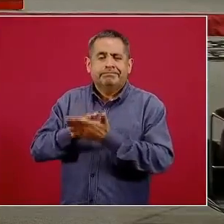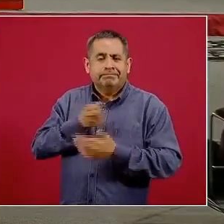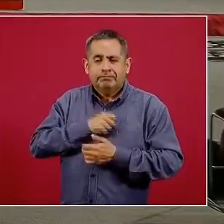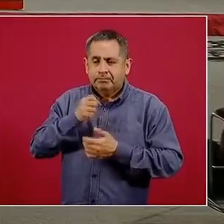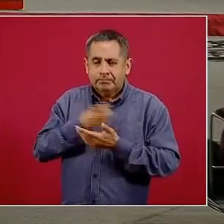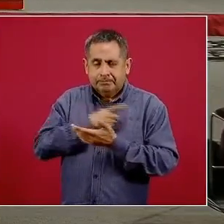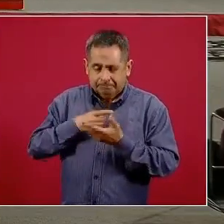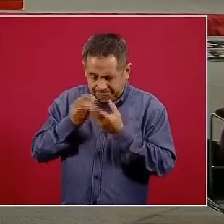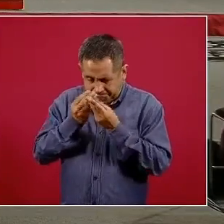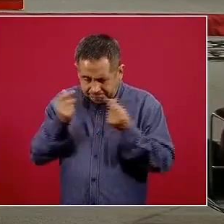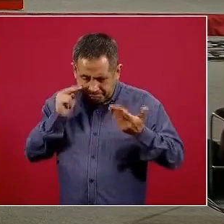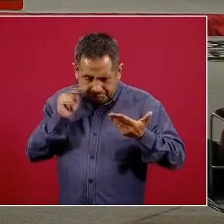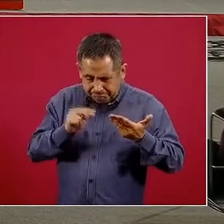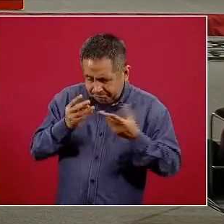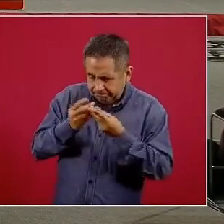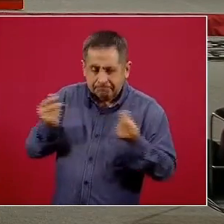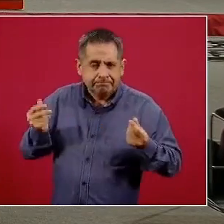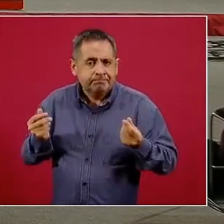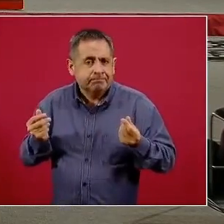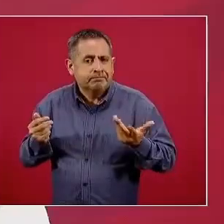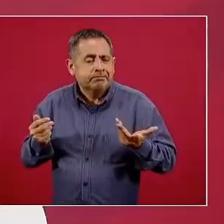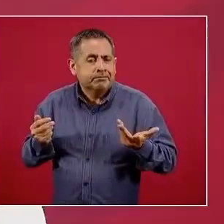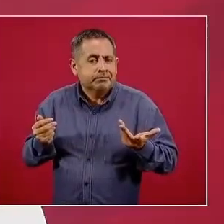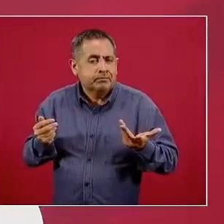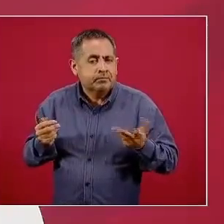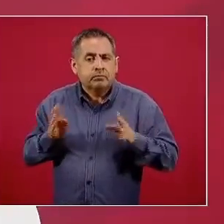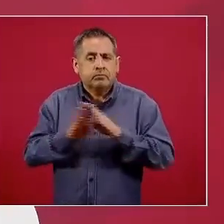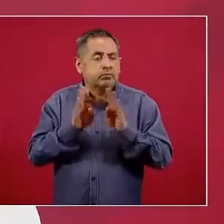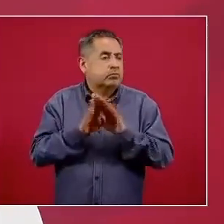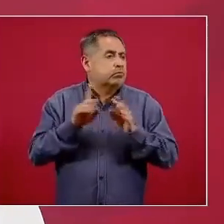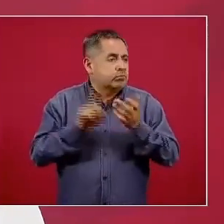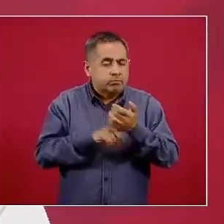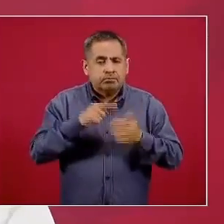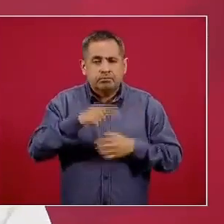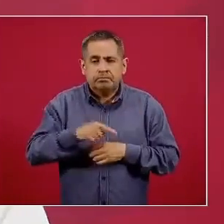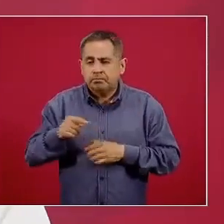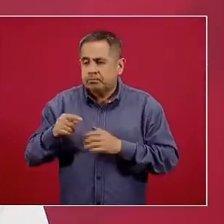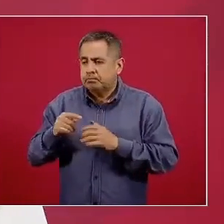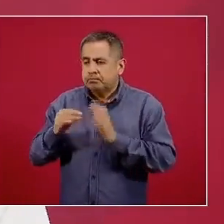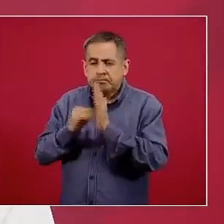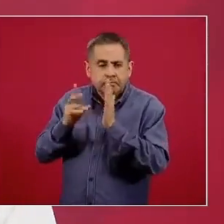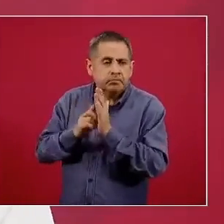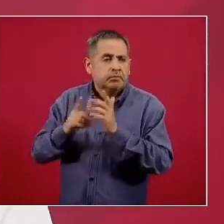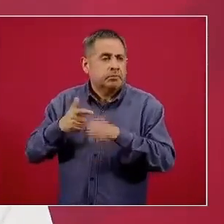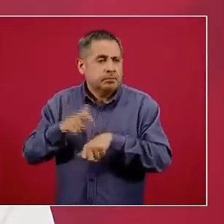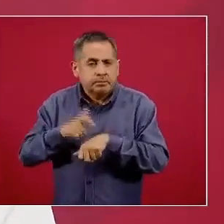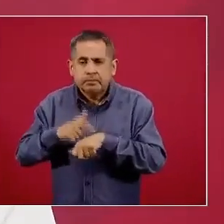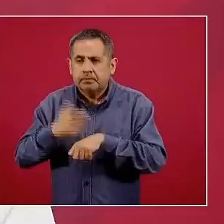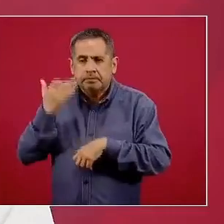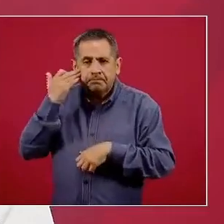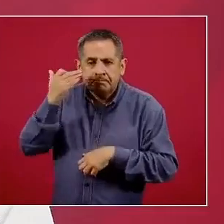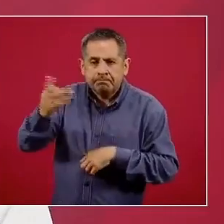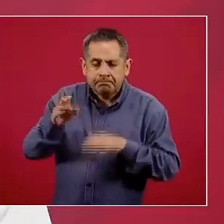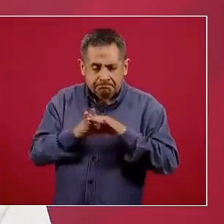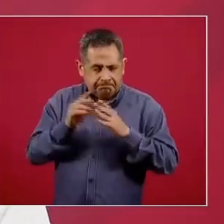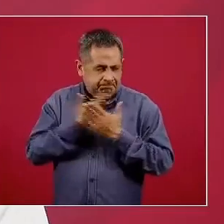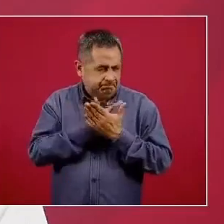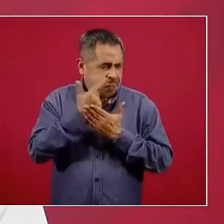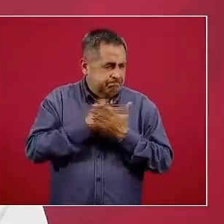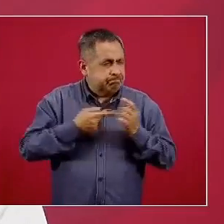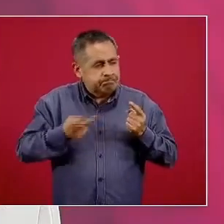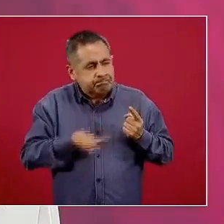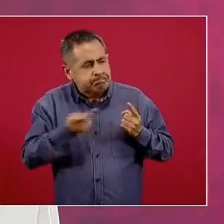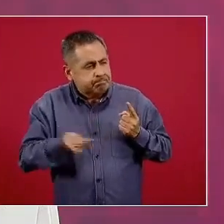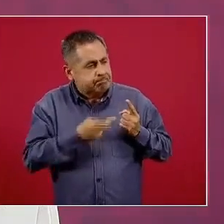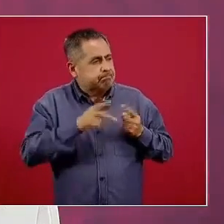dilucidarlo. Los mecanismos, los métodos y los tiempos con los que se organizan las estadísticas de